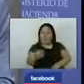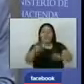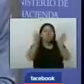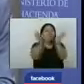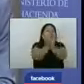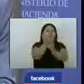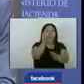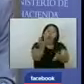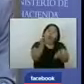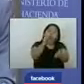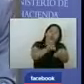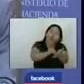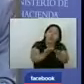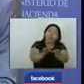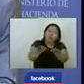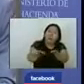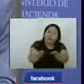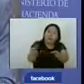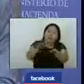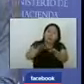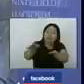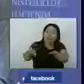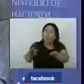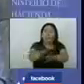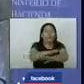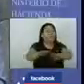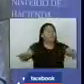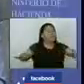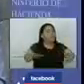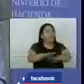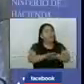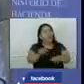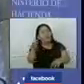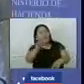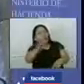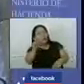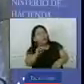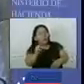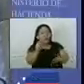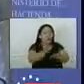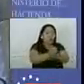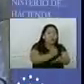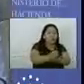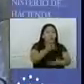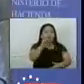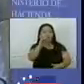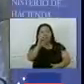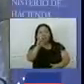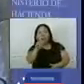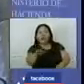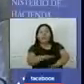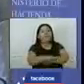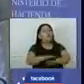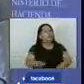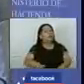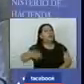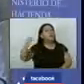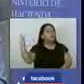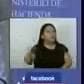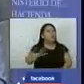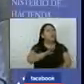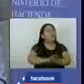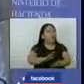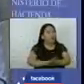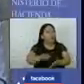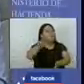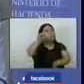existir ninguna prórroga a ese periodo. No hay amnistía fiscal en este periodo y deberán pagar con